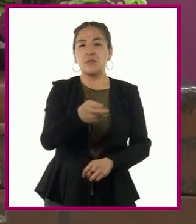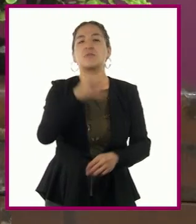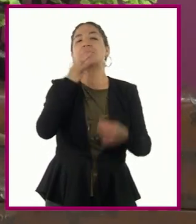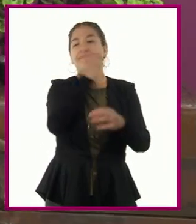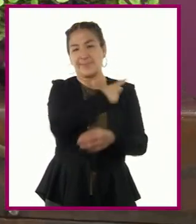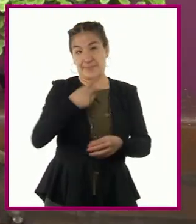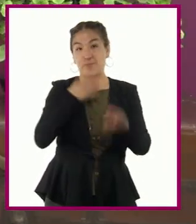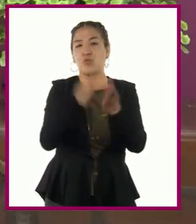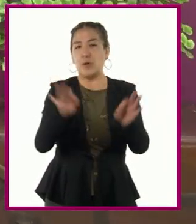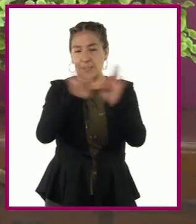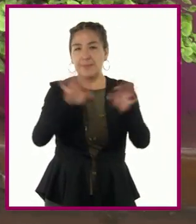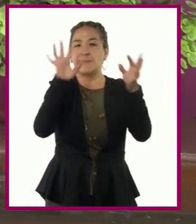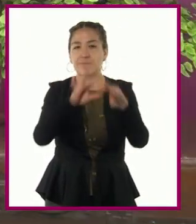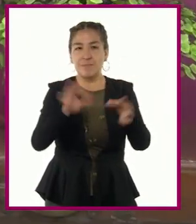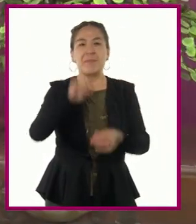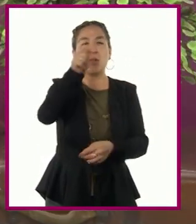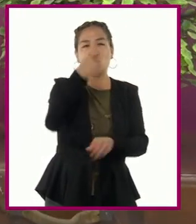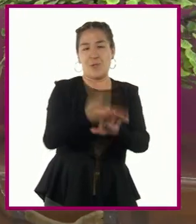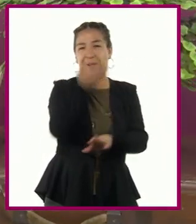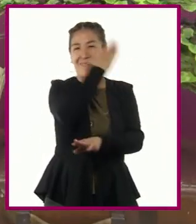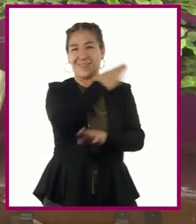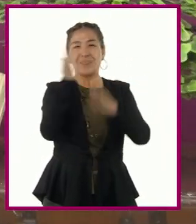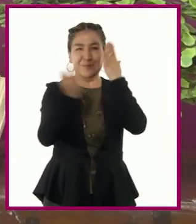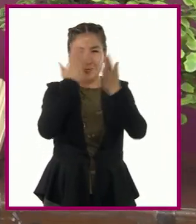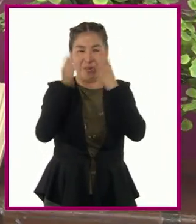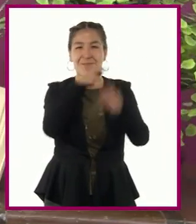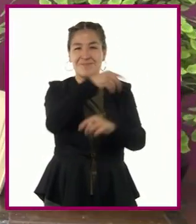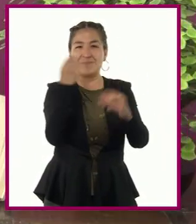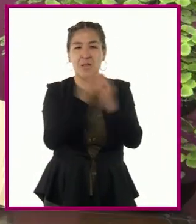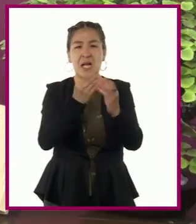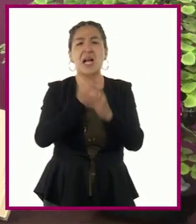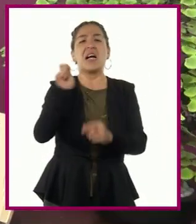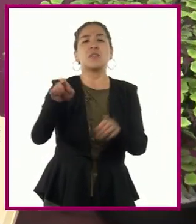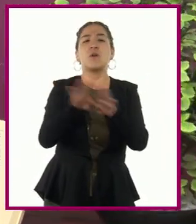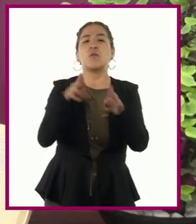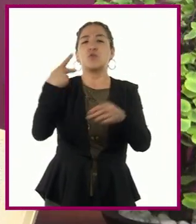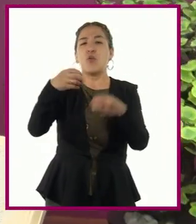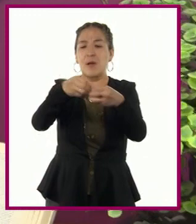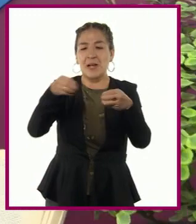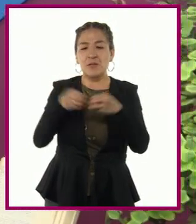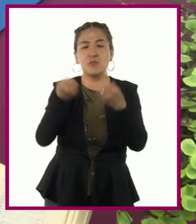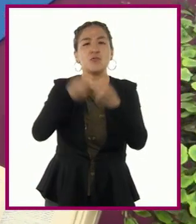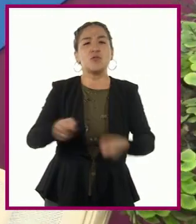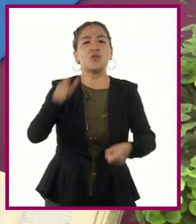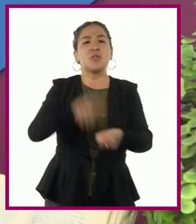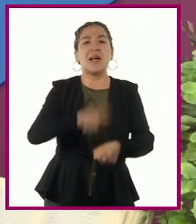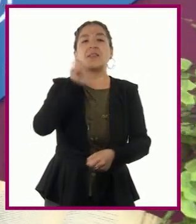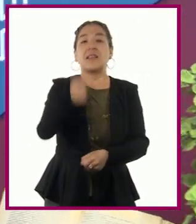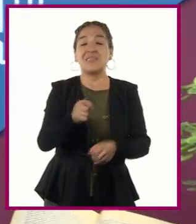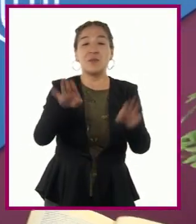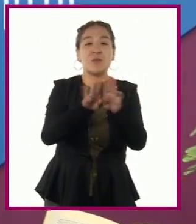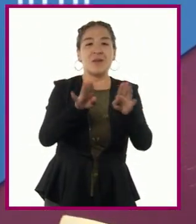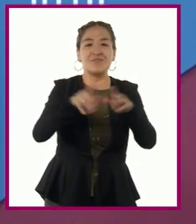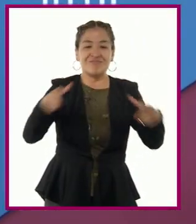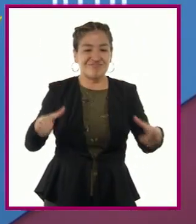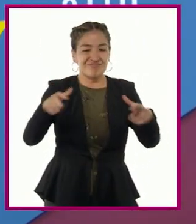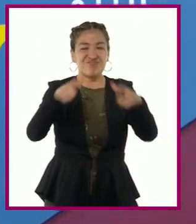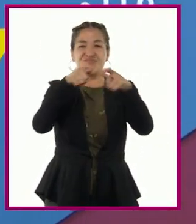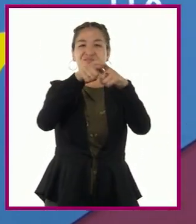lo han estudiado en sesiones anteriores, la organización social novohispana estaba estratificada y era muy